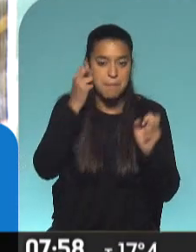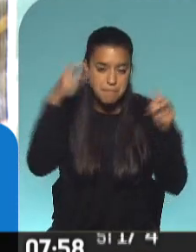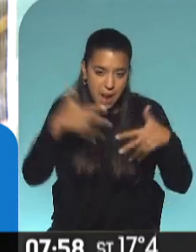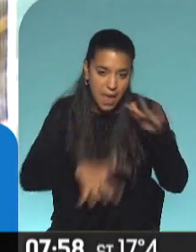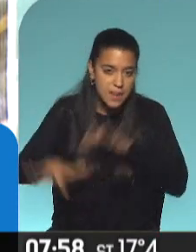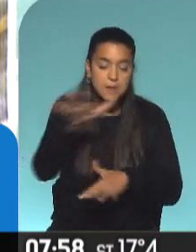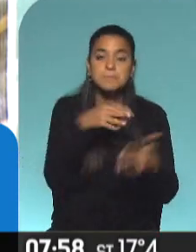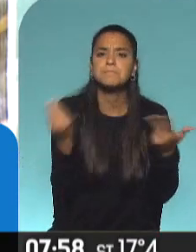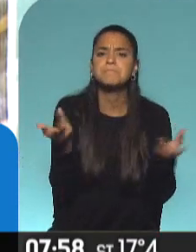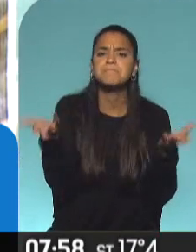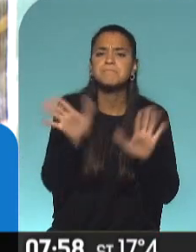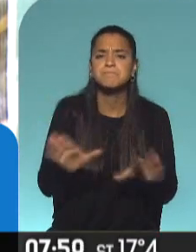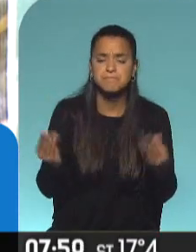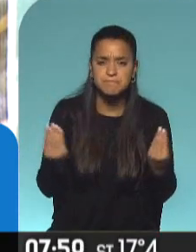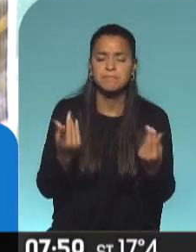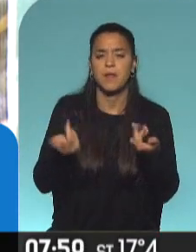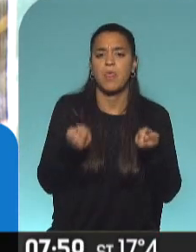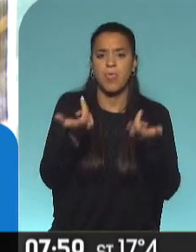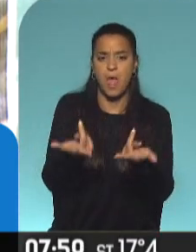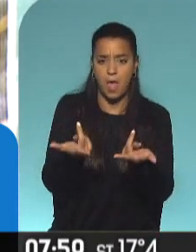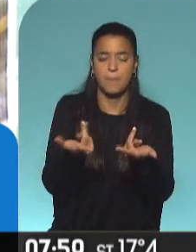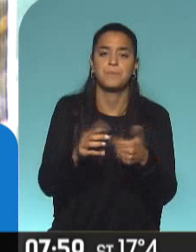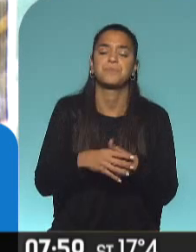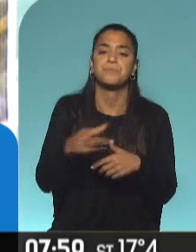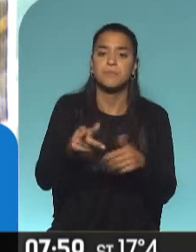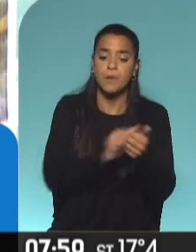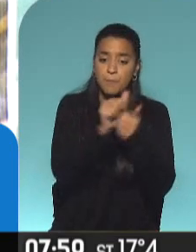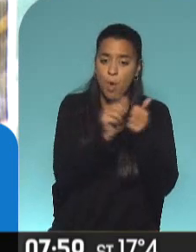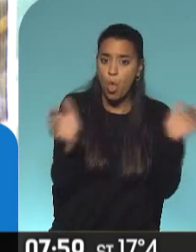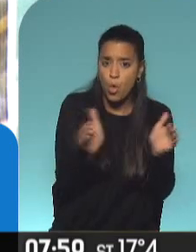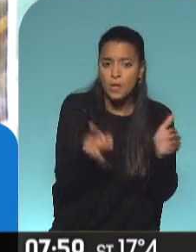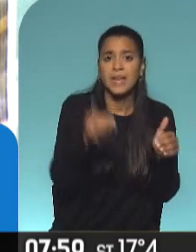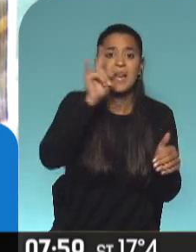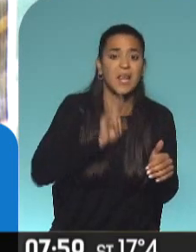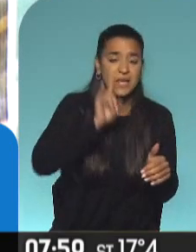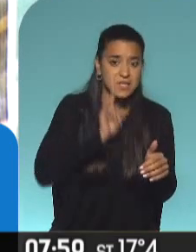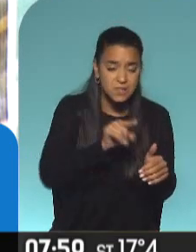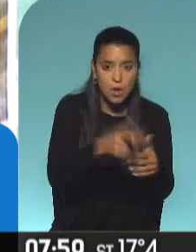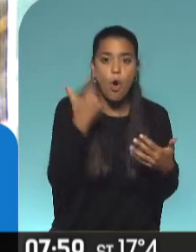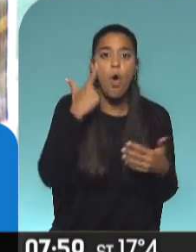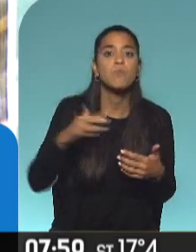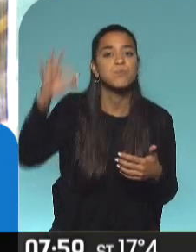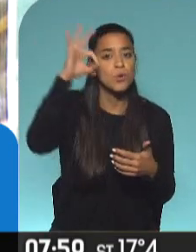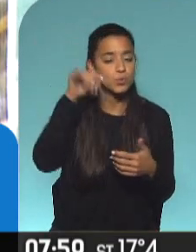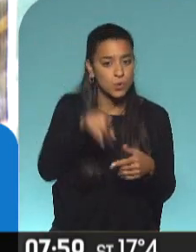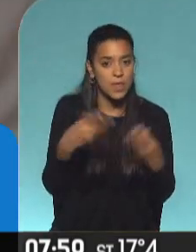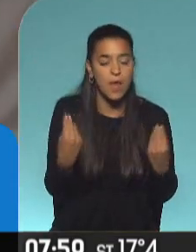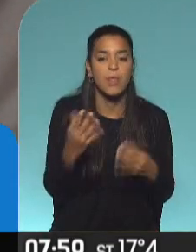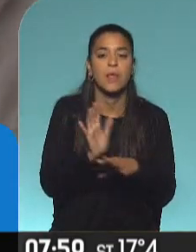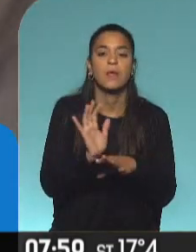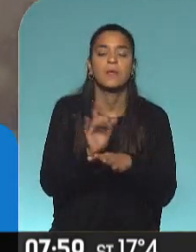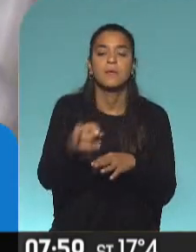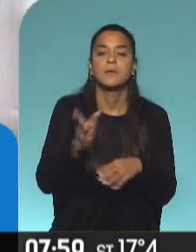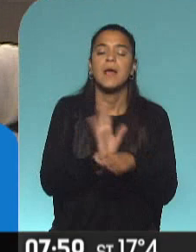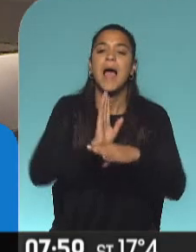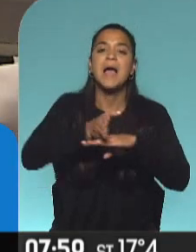lo que estamos haciendo es brindarle a los pequeños productores lecheros la oportunidad de tener un camino